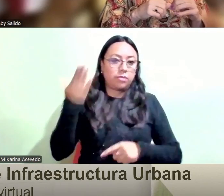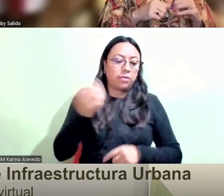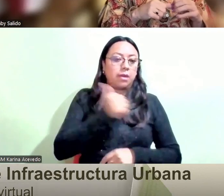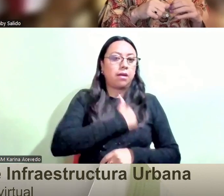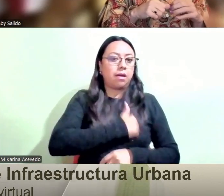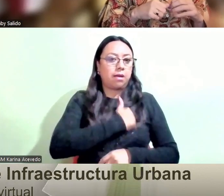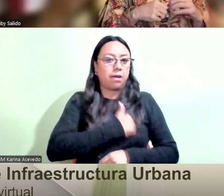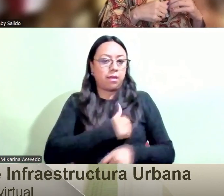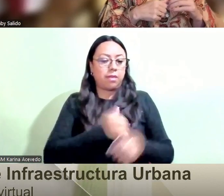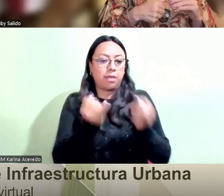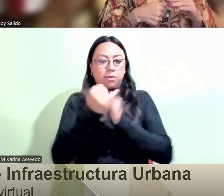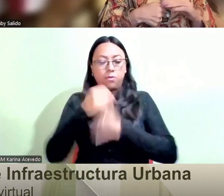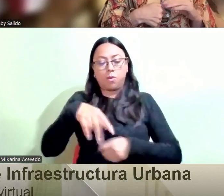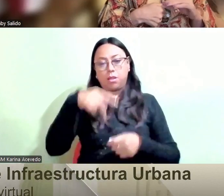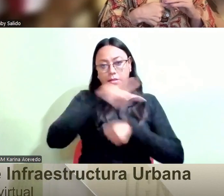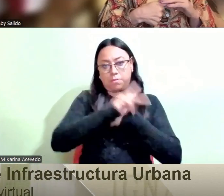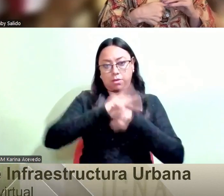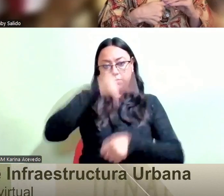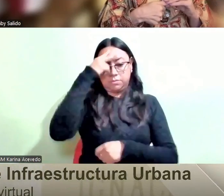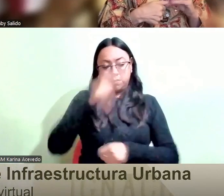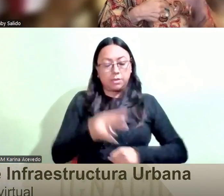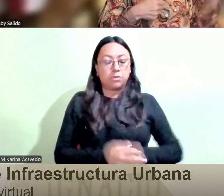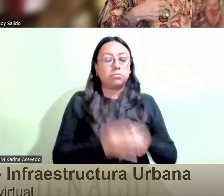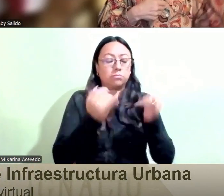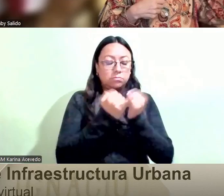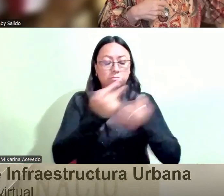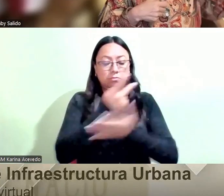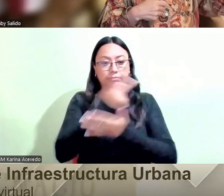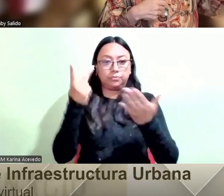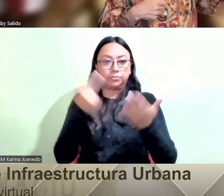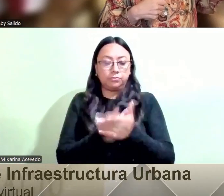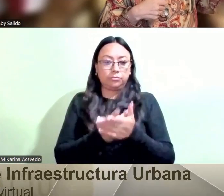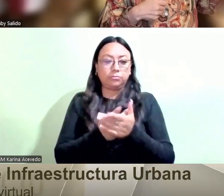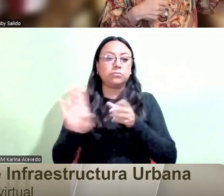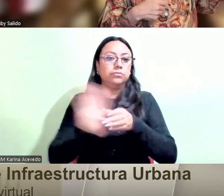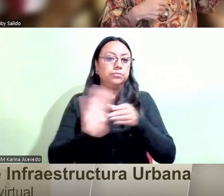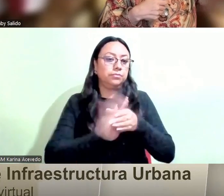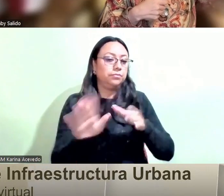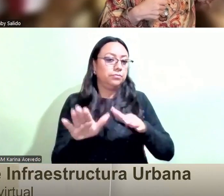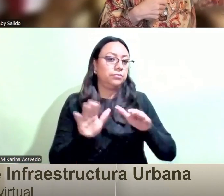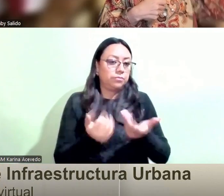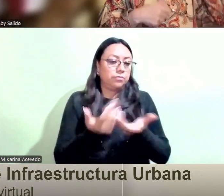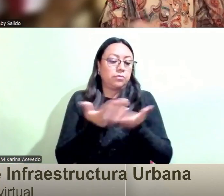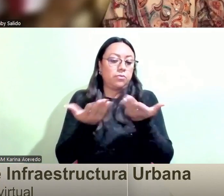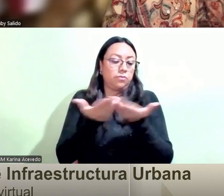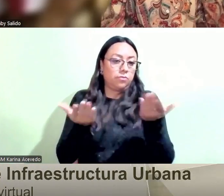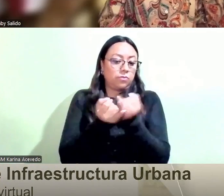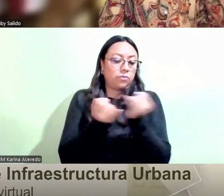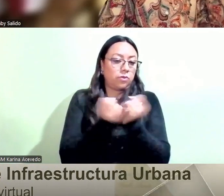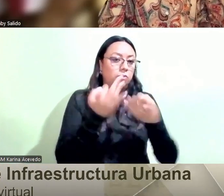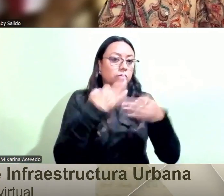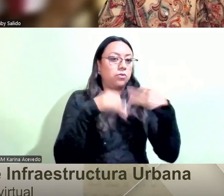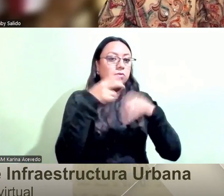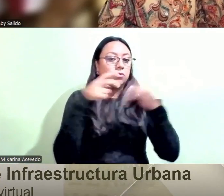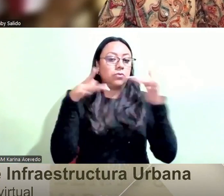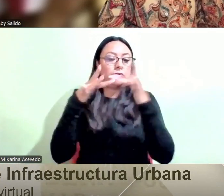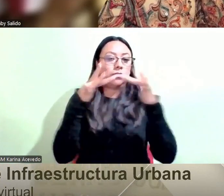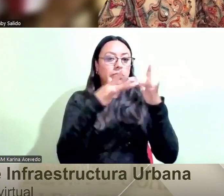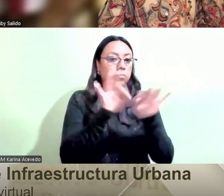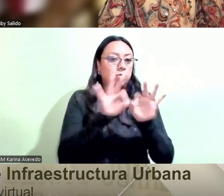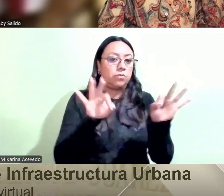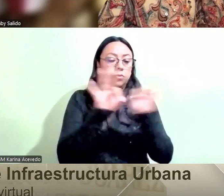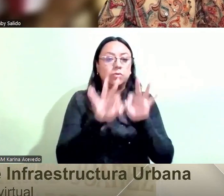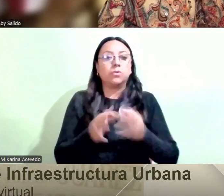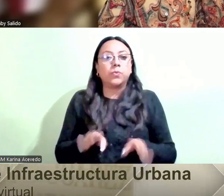así como ofrecer programas de inmigración, desarrollar y nutrir relaciones productivas con contactos clave a través de un amplio espectro